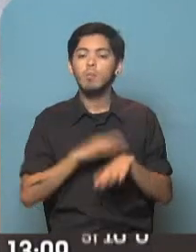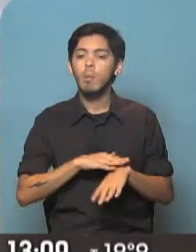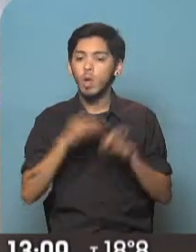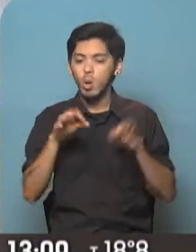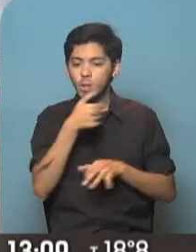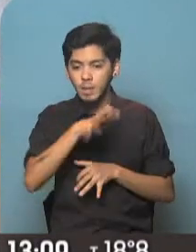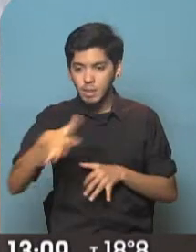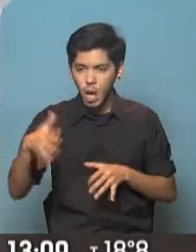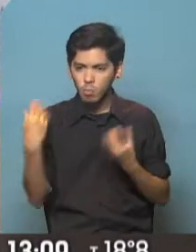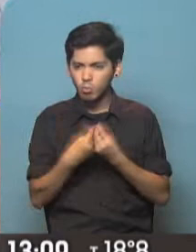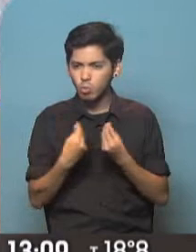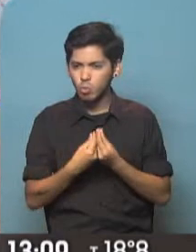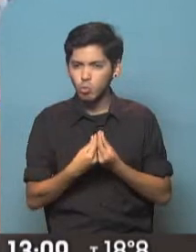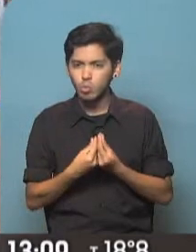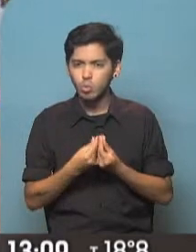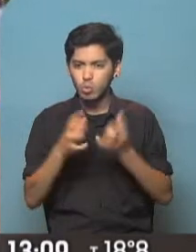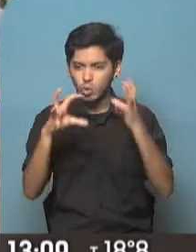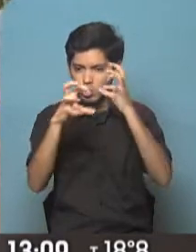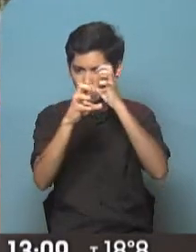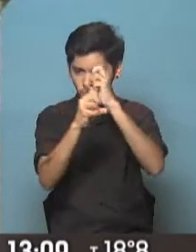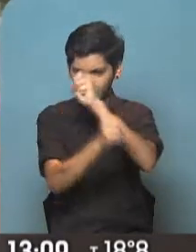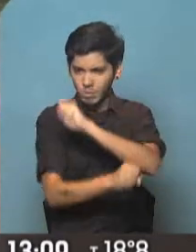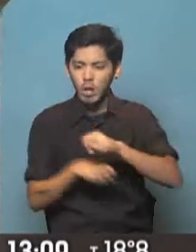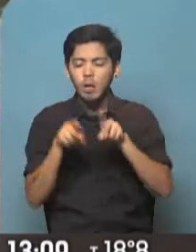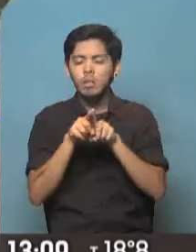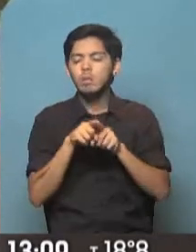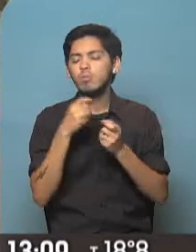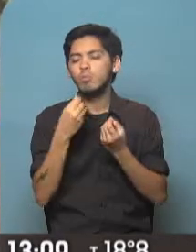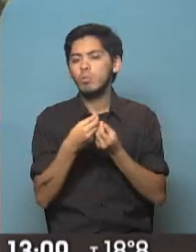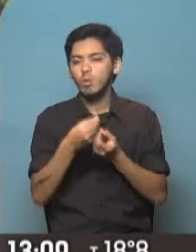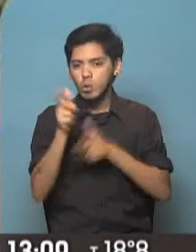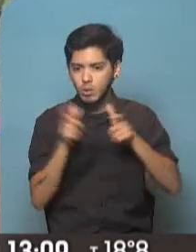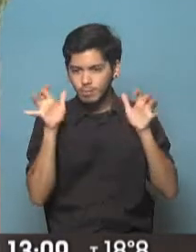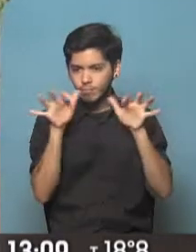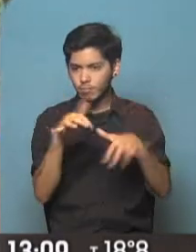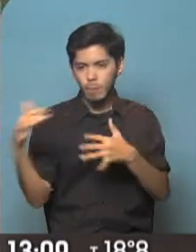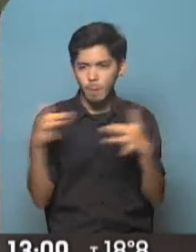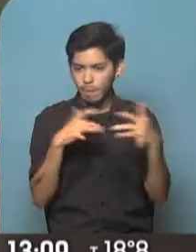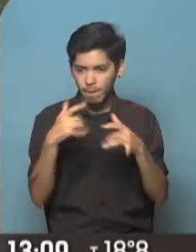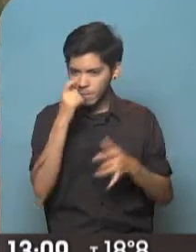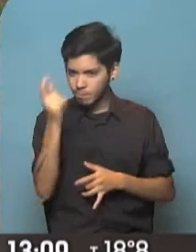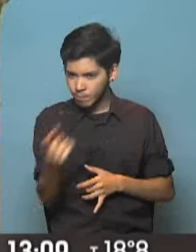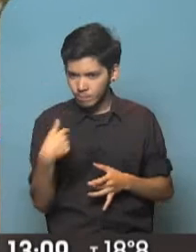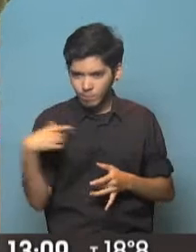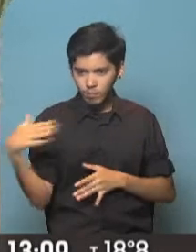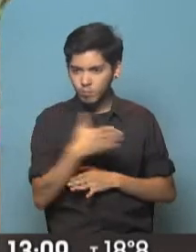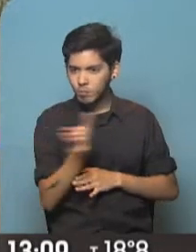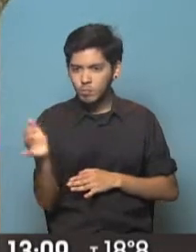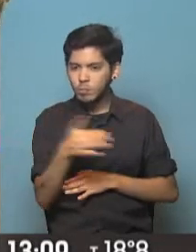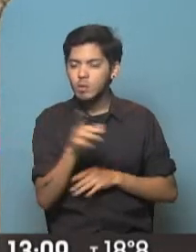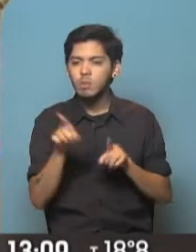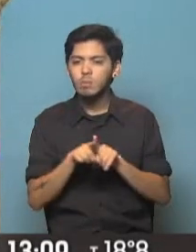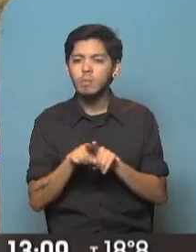río hay demasiada oscuridad y hay mucha gente que va a muchísima velocidad bueno lamentablemente tamara